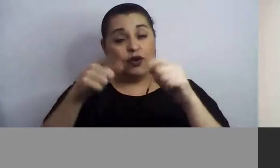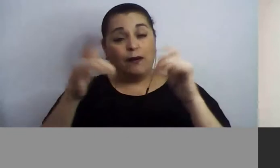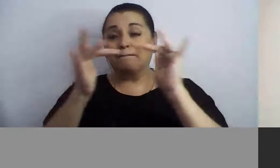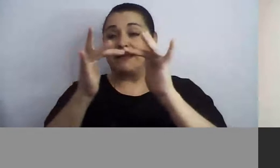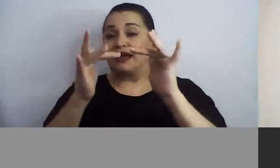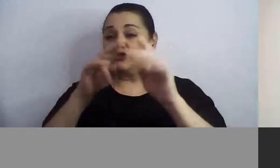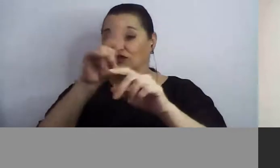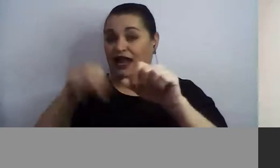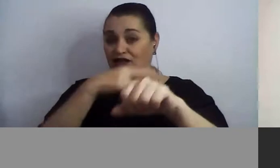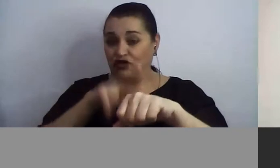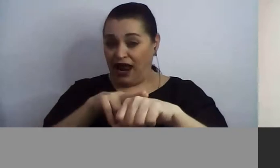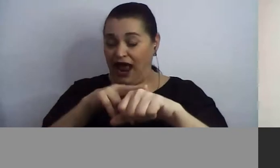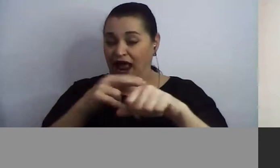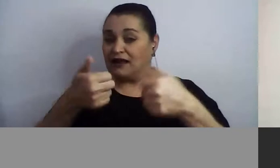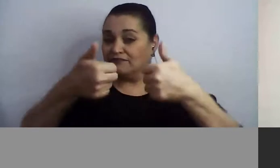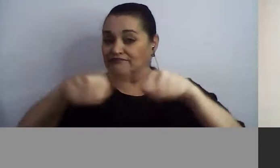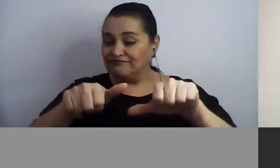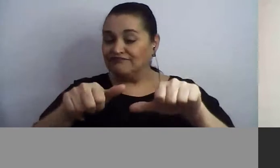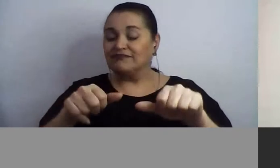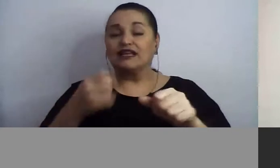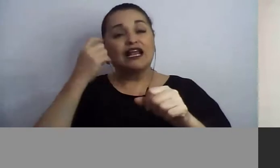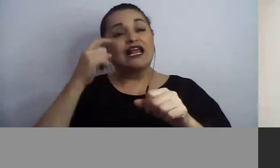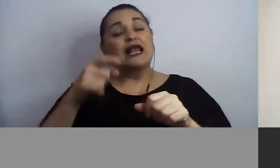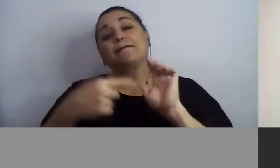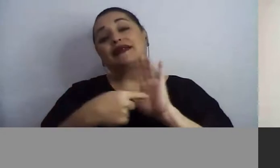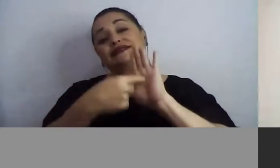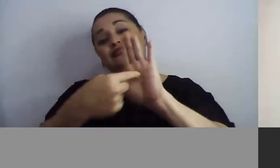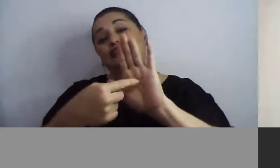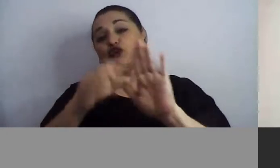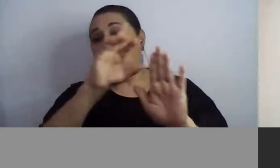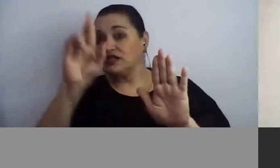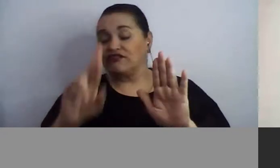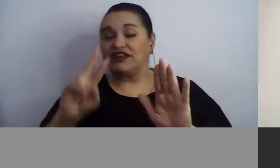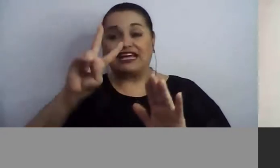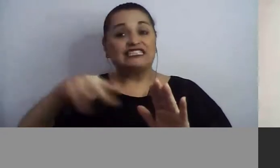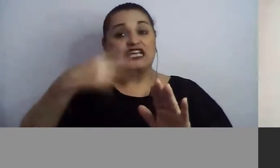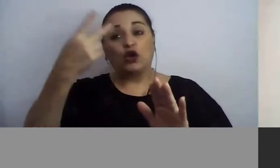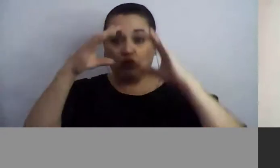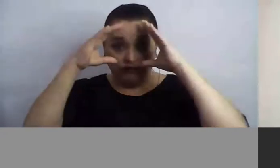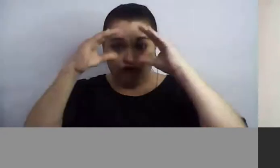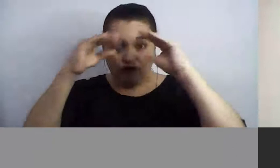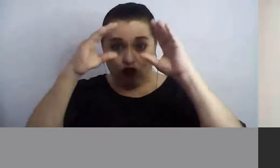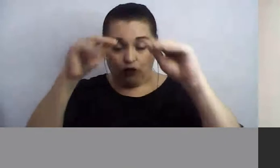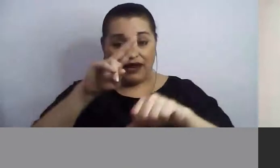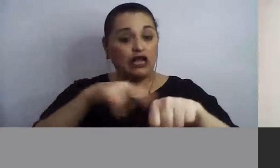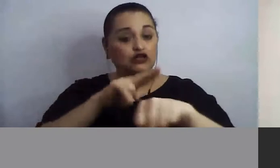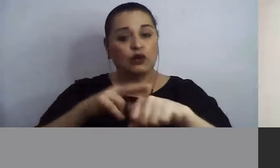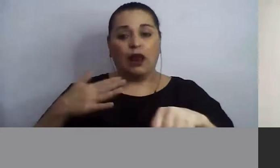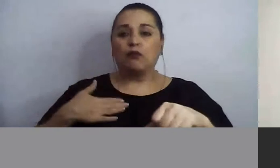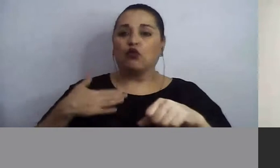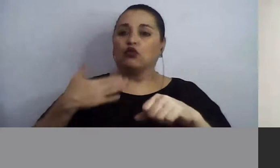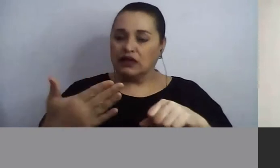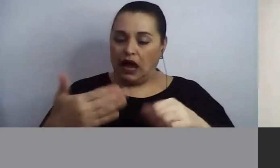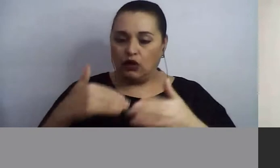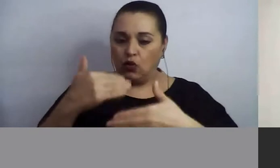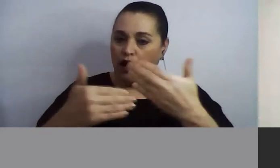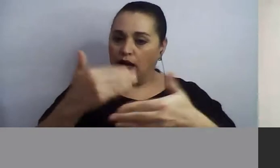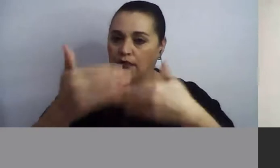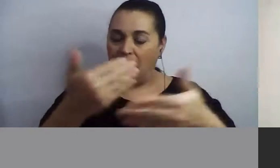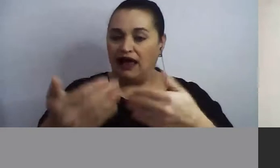nacional y a la luz de la presentación de Costa Rica de su segundo informe nacional voluntario de avance